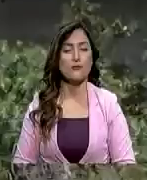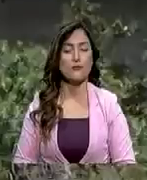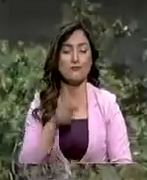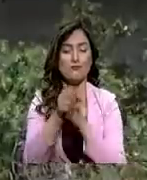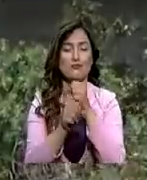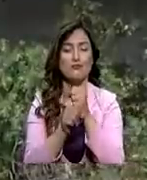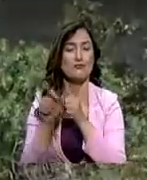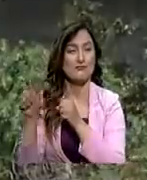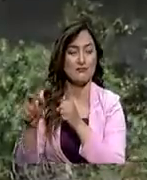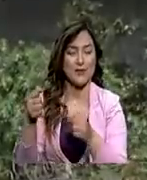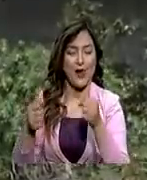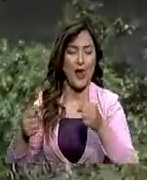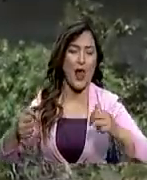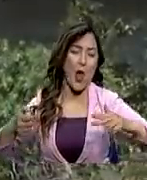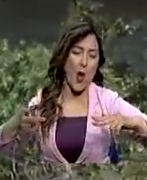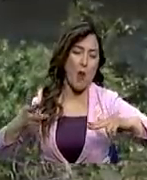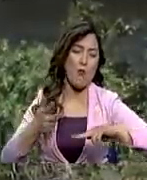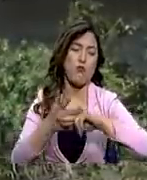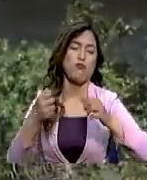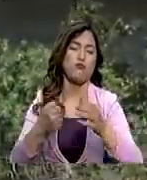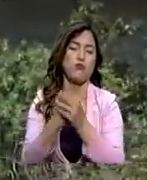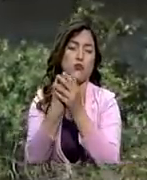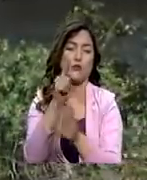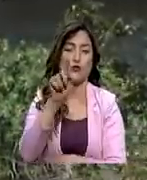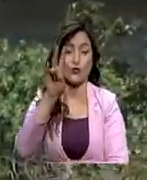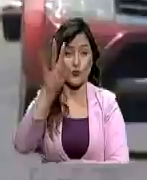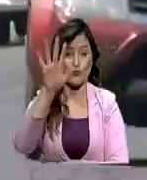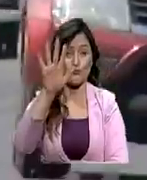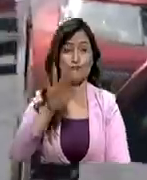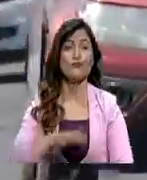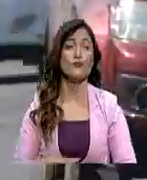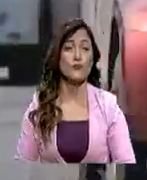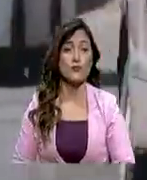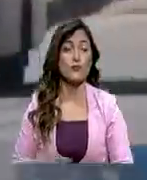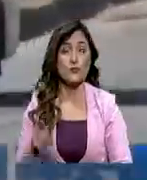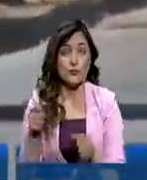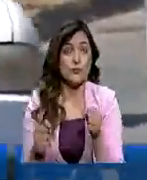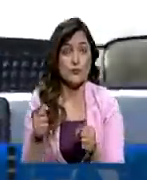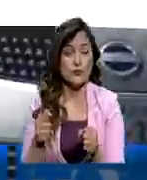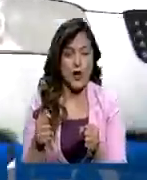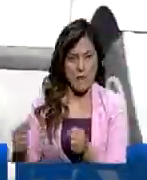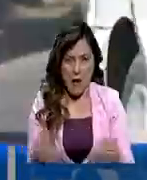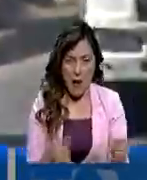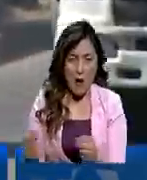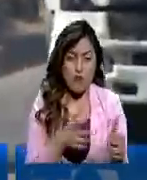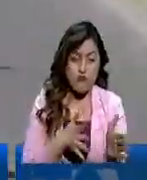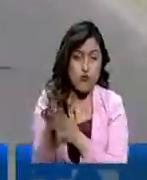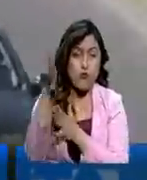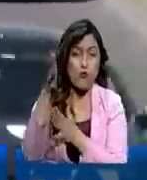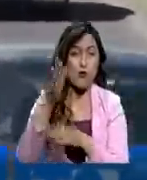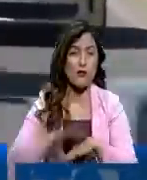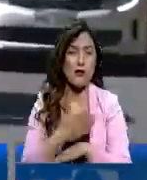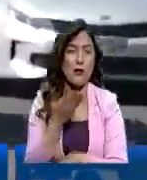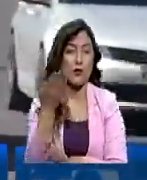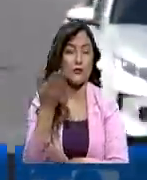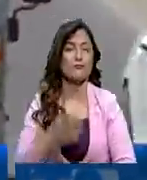registrado 175 accidentes de tránsito en la avenida Simón Bolívar. Si bien los conductores van exceso de velocidad, que es una de las